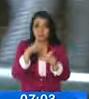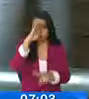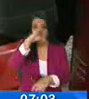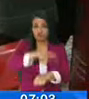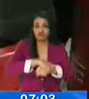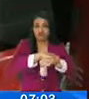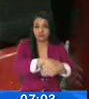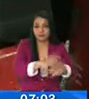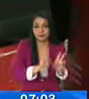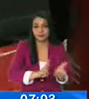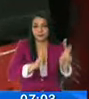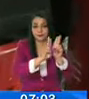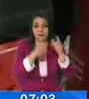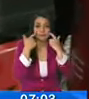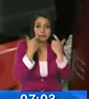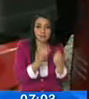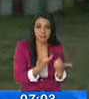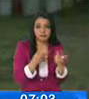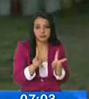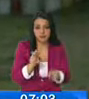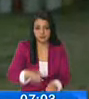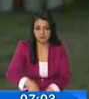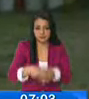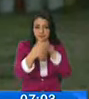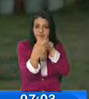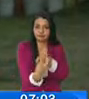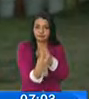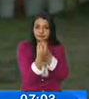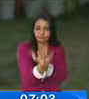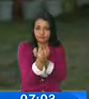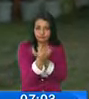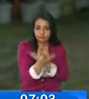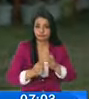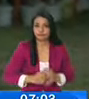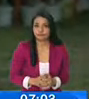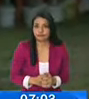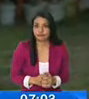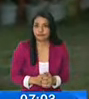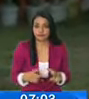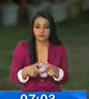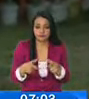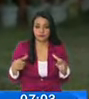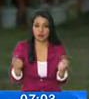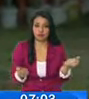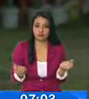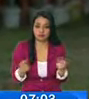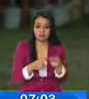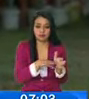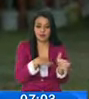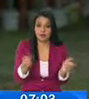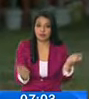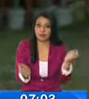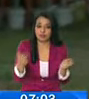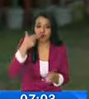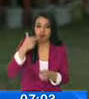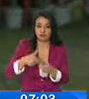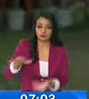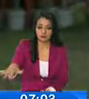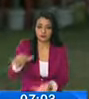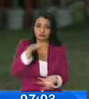flagrancia para la formulación de cargos. Asimismo, al vehículo tipo tanquero, a la camioneta y al combustible va a ser trasladado hasta lo que